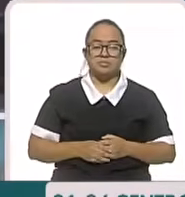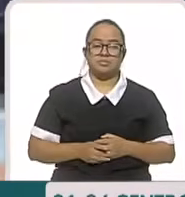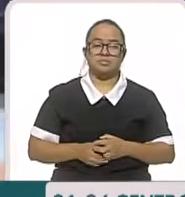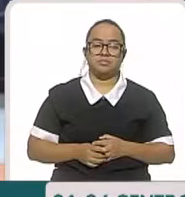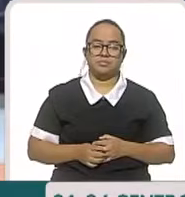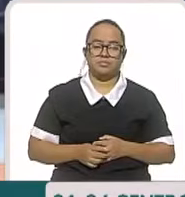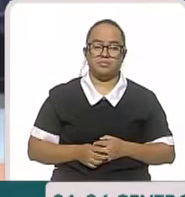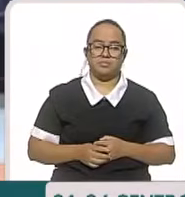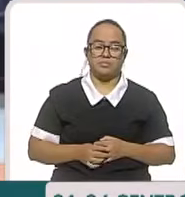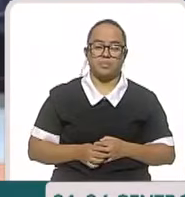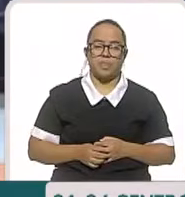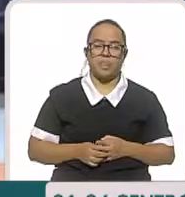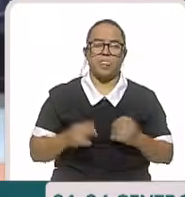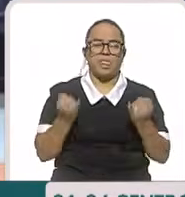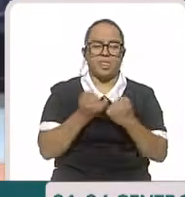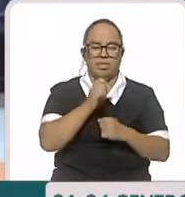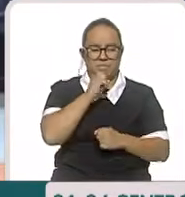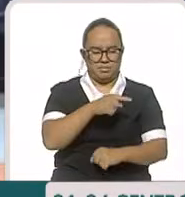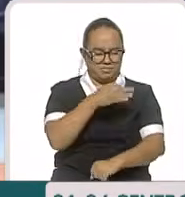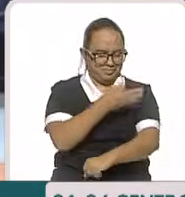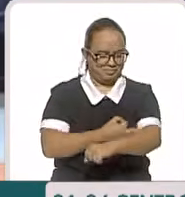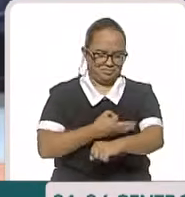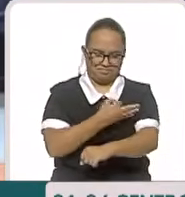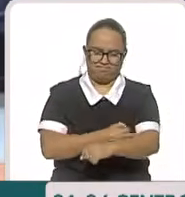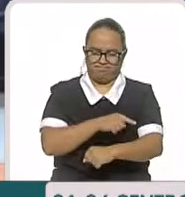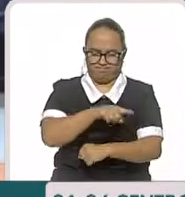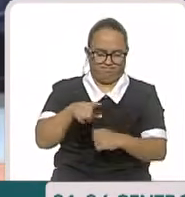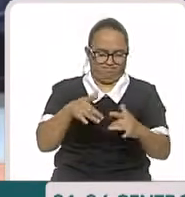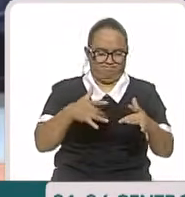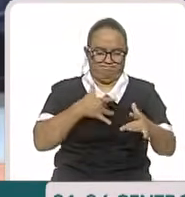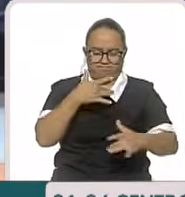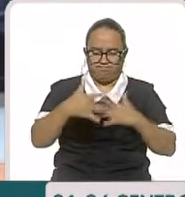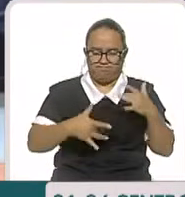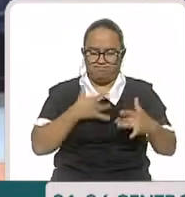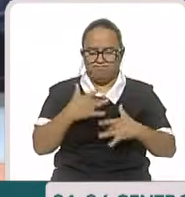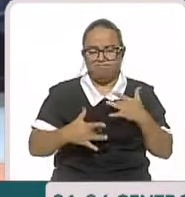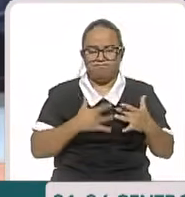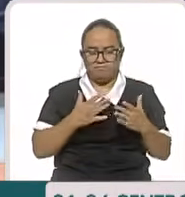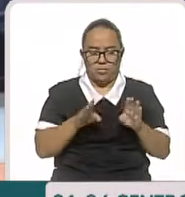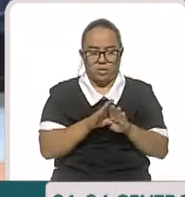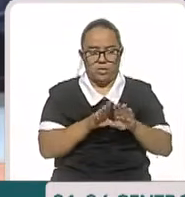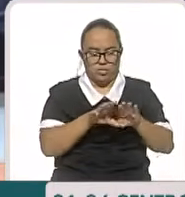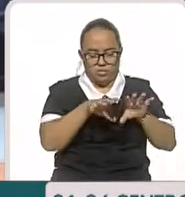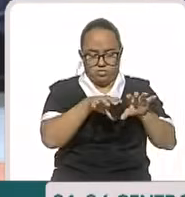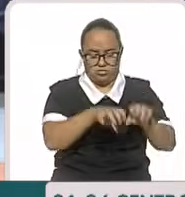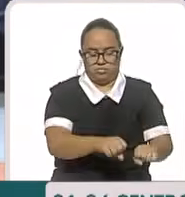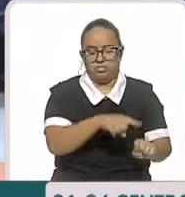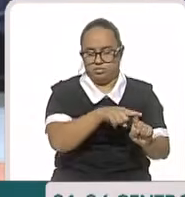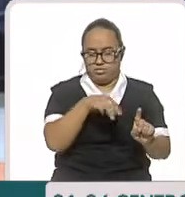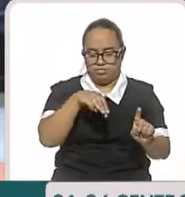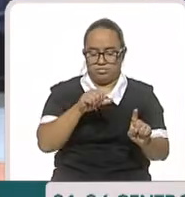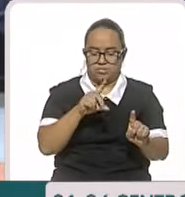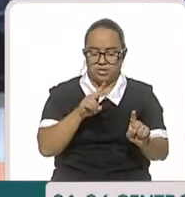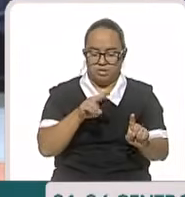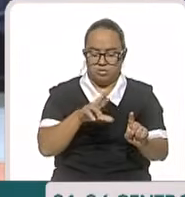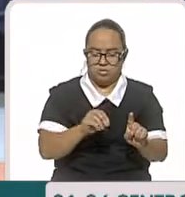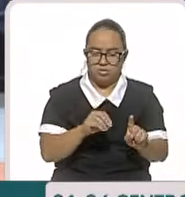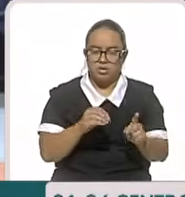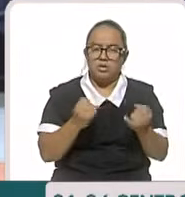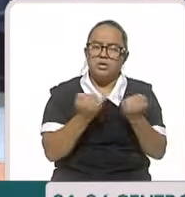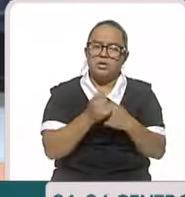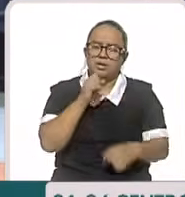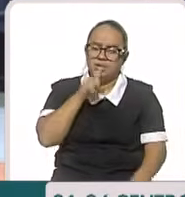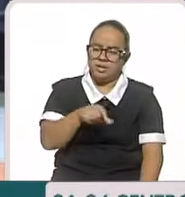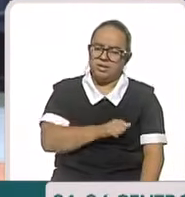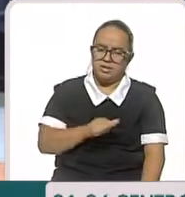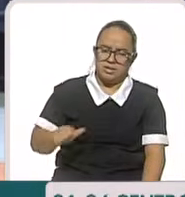en la tarde justamente como parte de estas reacciones frente a esta detención, este arresto, también incluidas las del